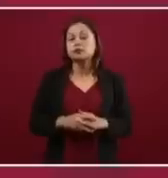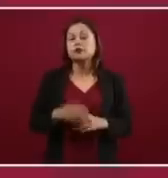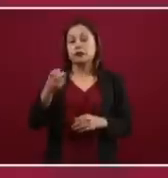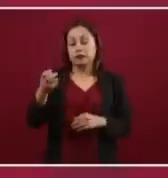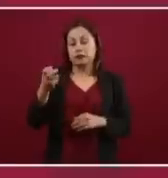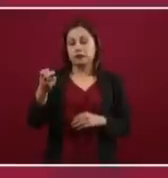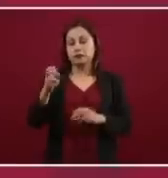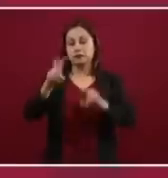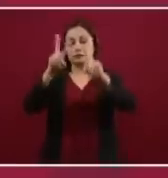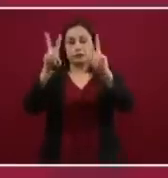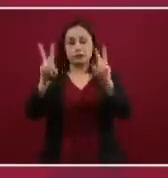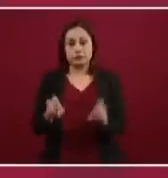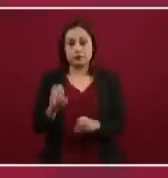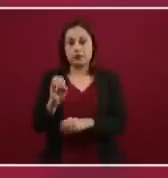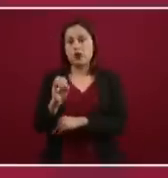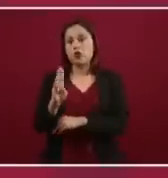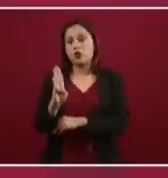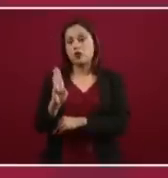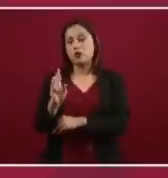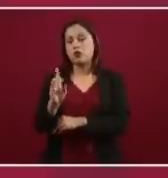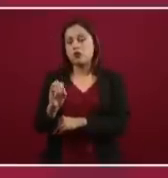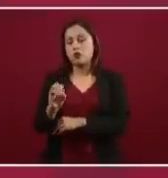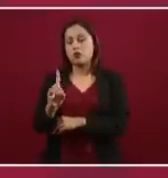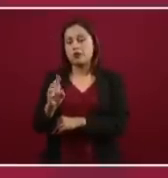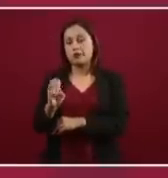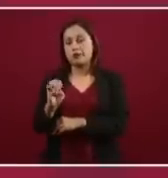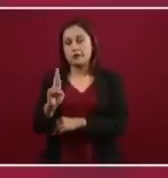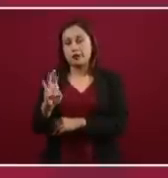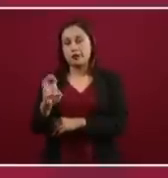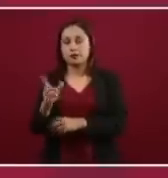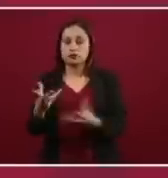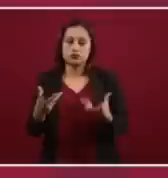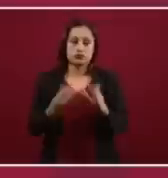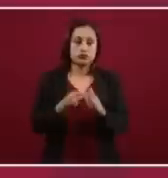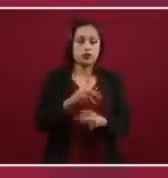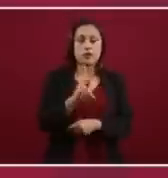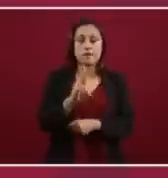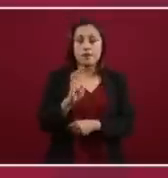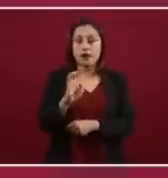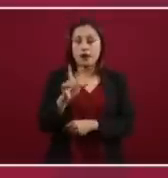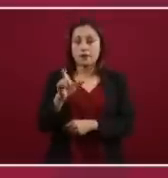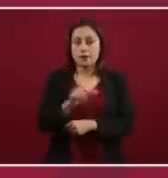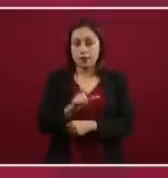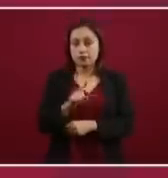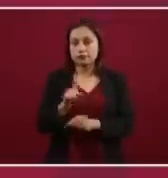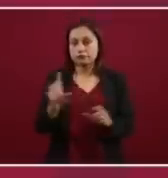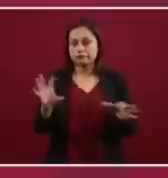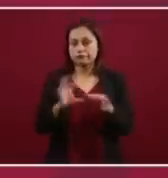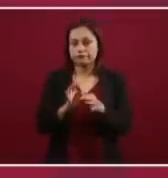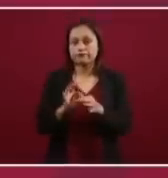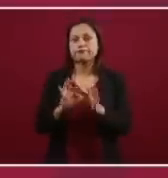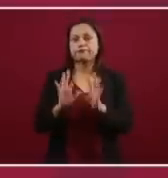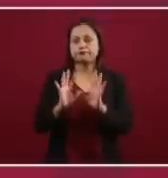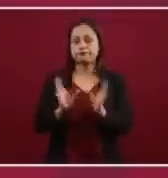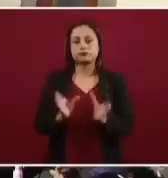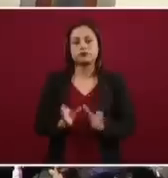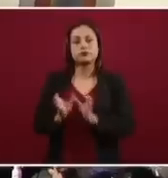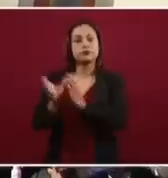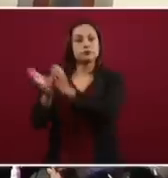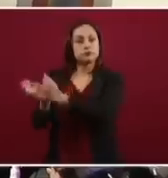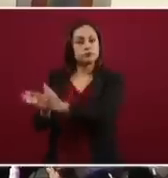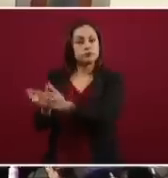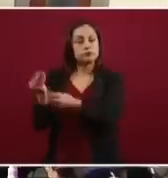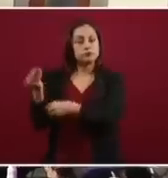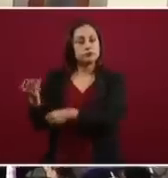Odebrecht y de Pemex, sí, eso sí está